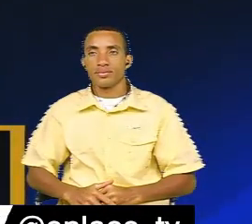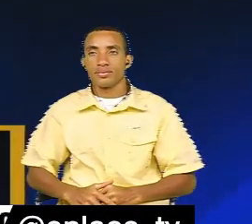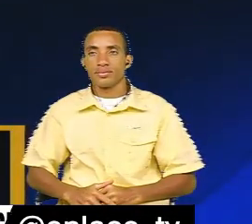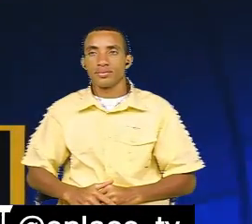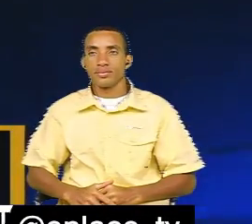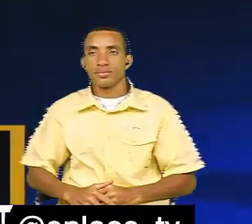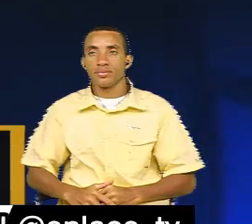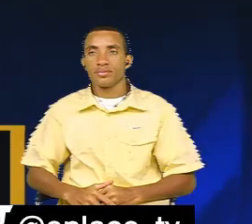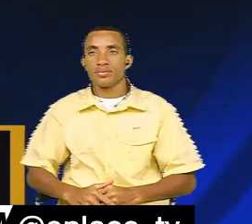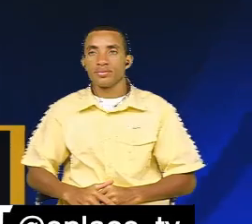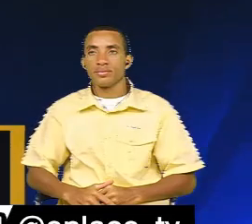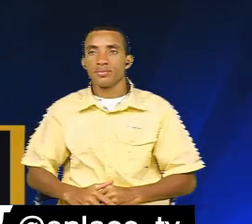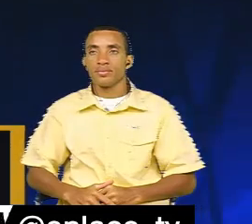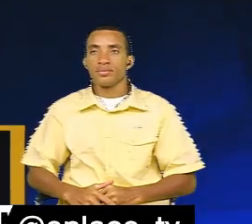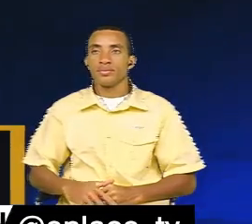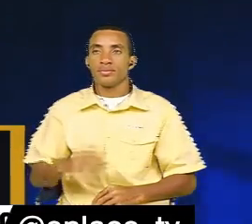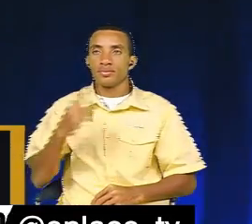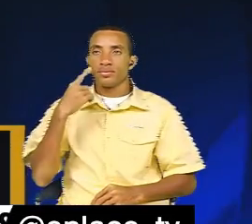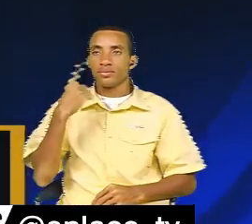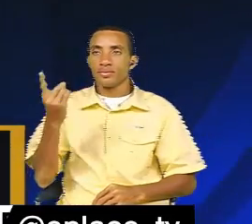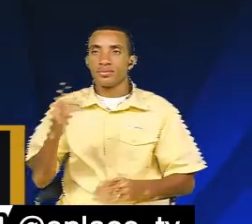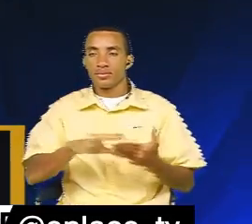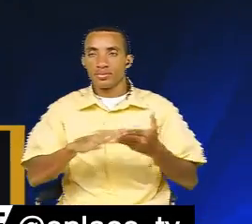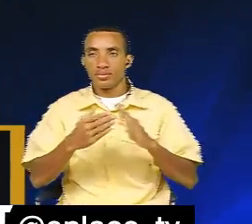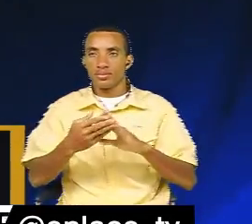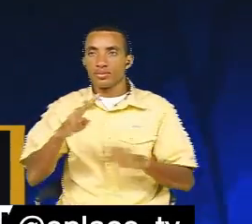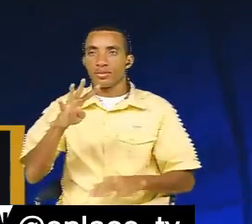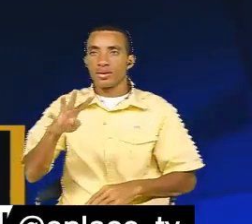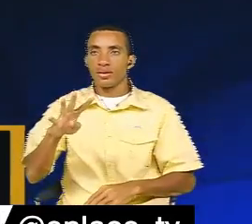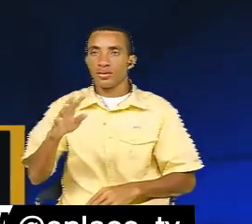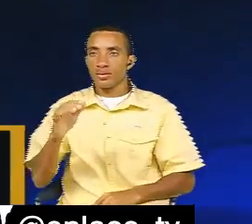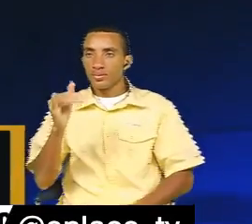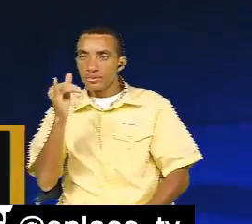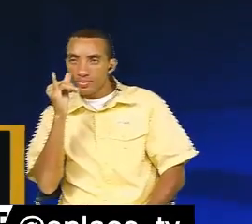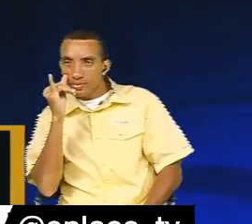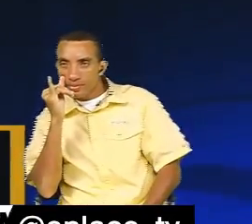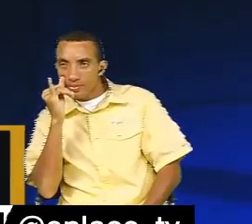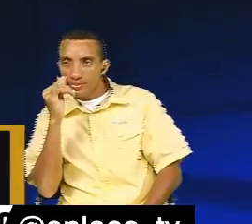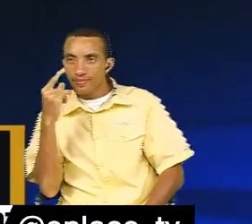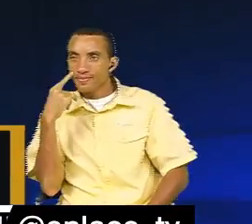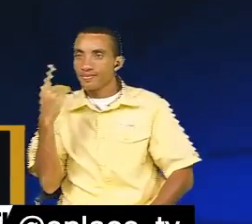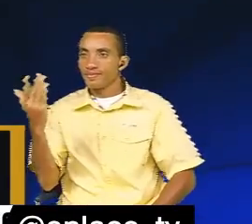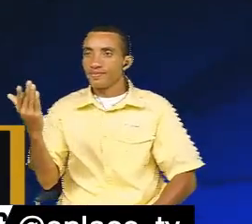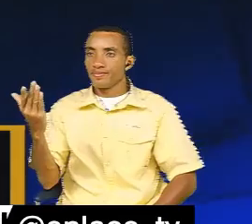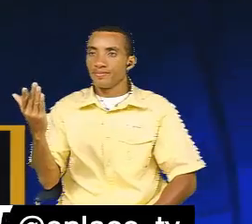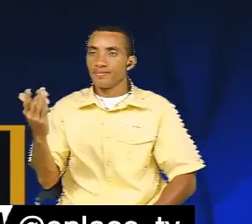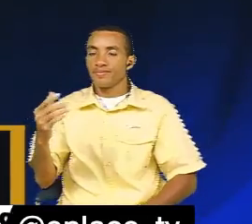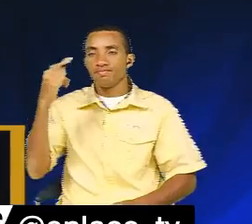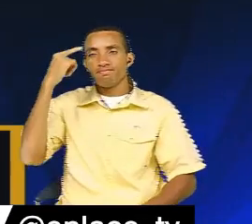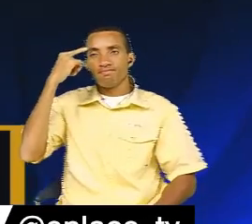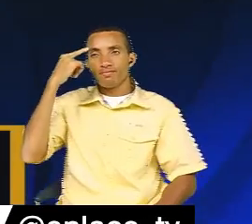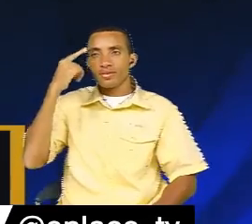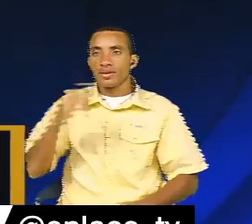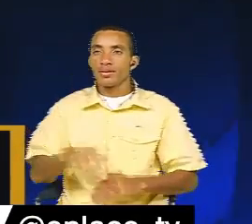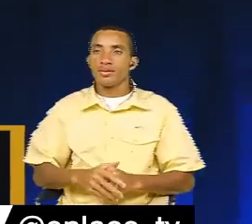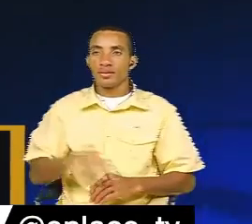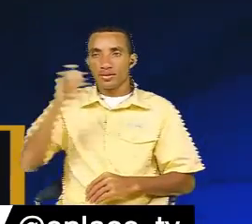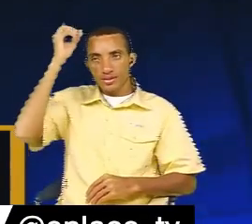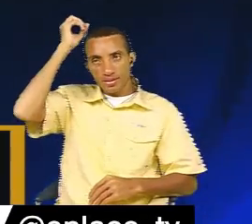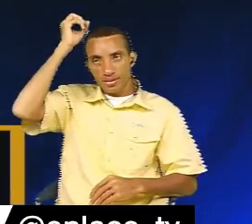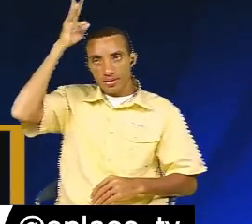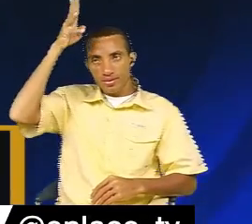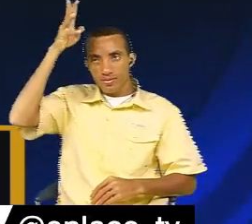Hablamos ahora de las imprudencias. En la comuna 4 nuestro reportero ciudadano evidencia esta. Esto piensa Del Rufino. En la